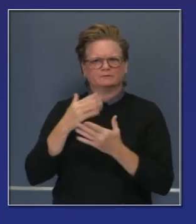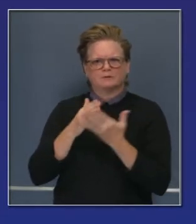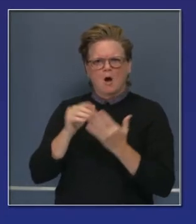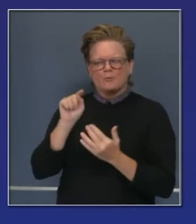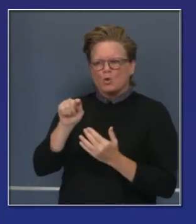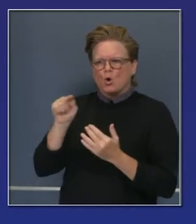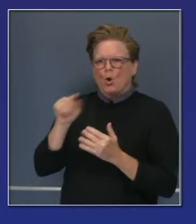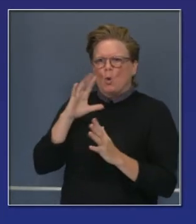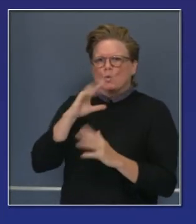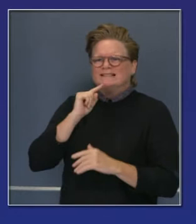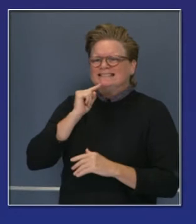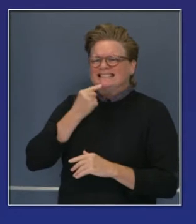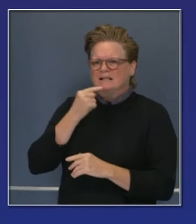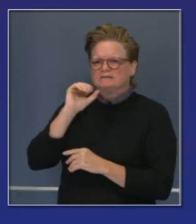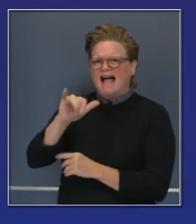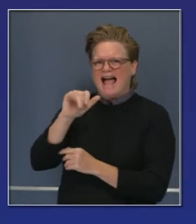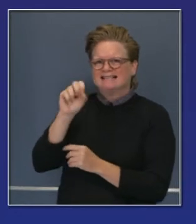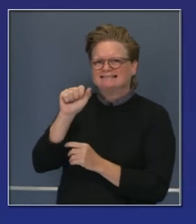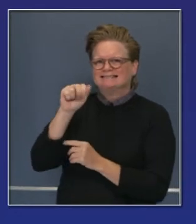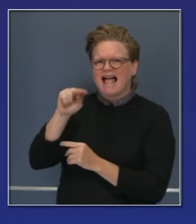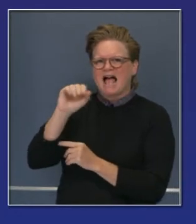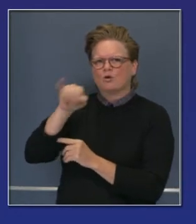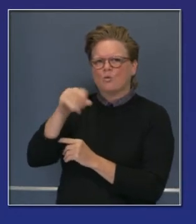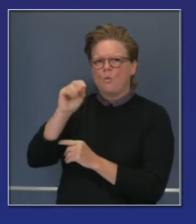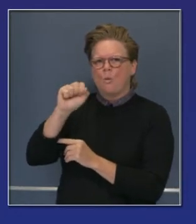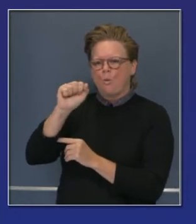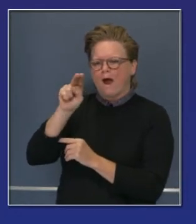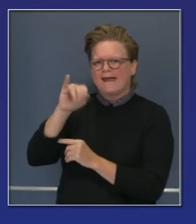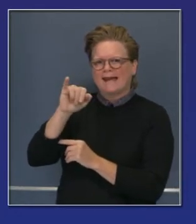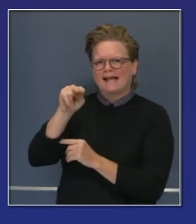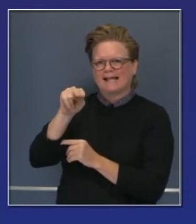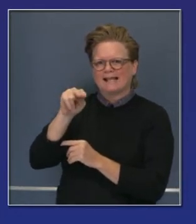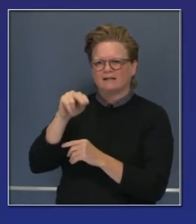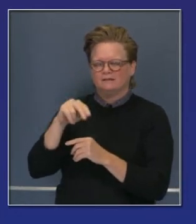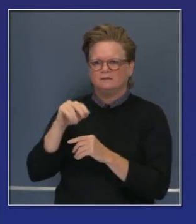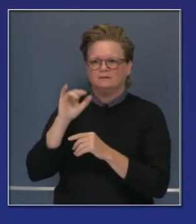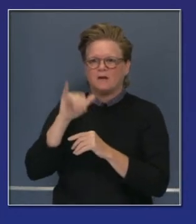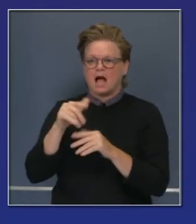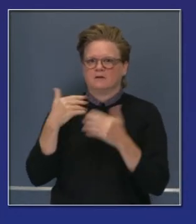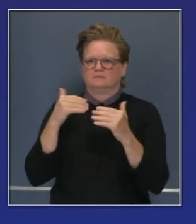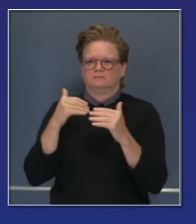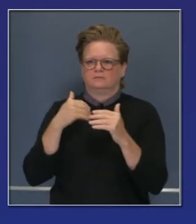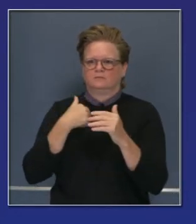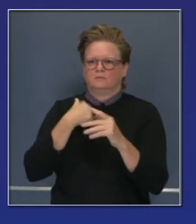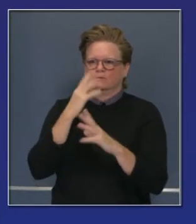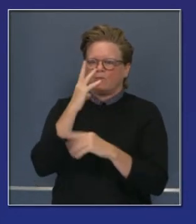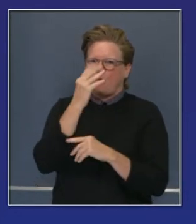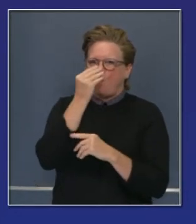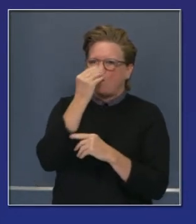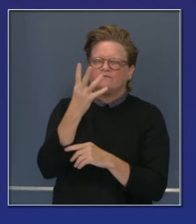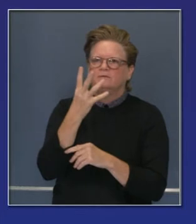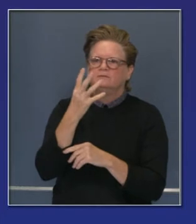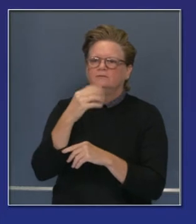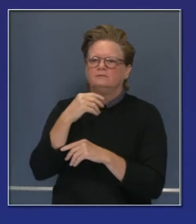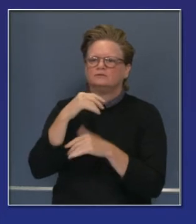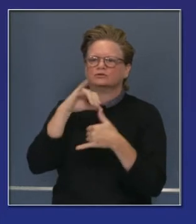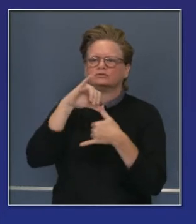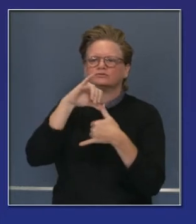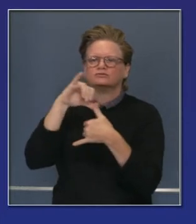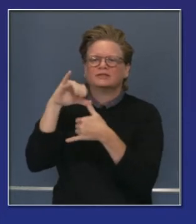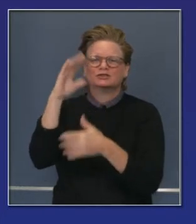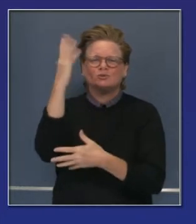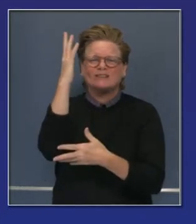por supuesto. El incendio de Sequoia, impactando los bosques. Algunos de nuestros